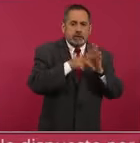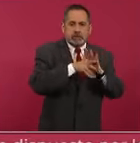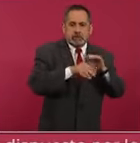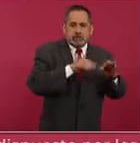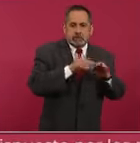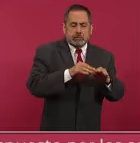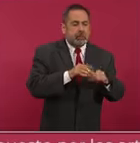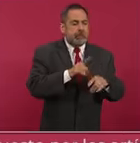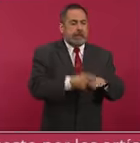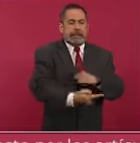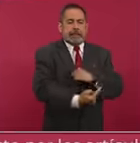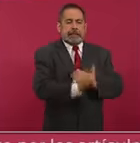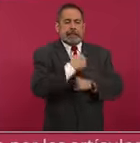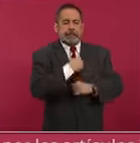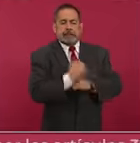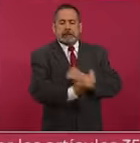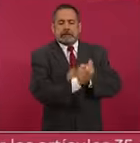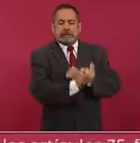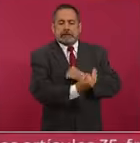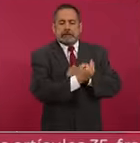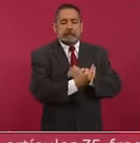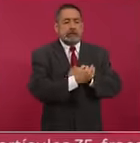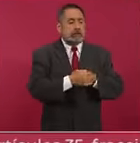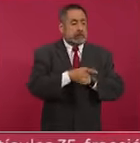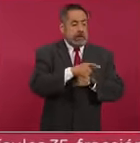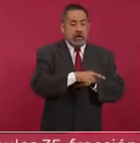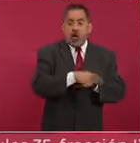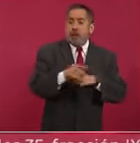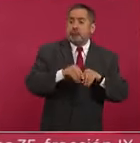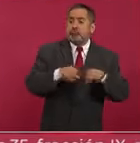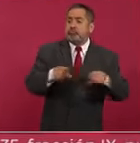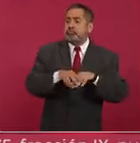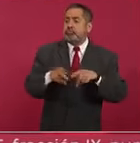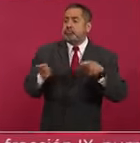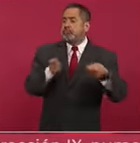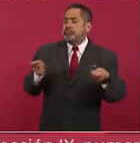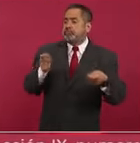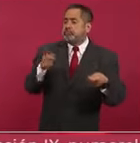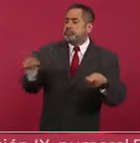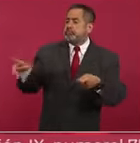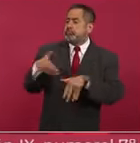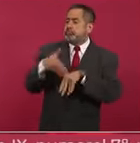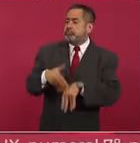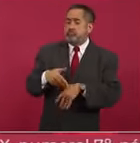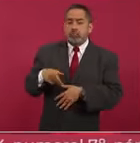para protegerse y someter al poder público